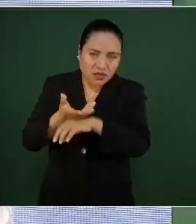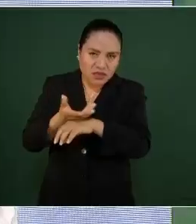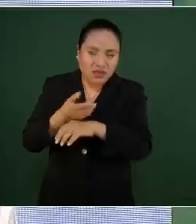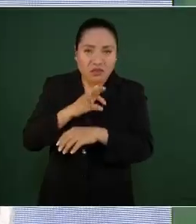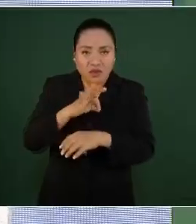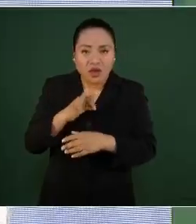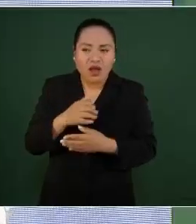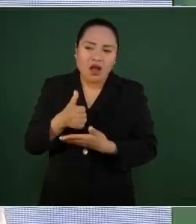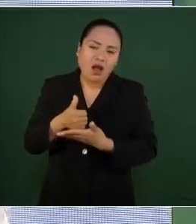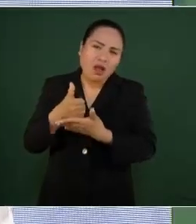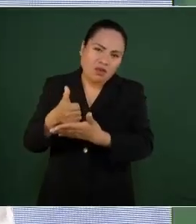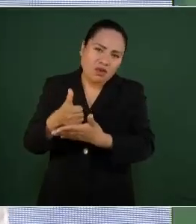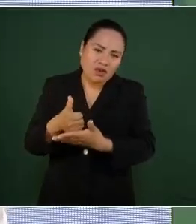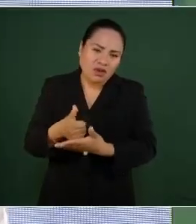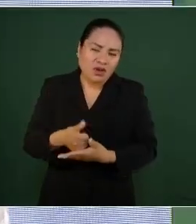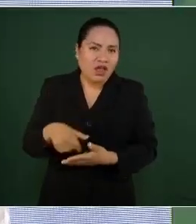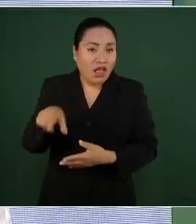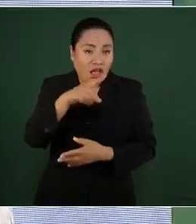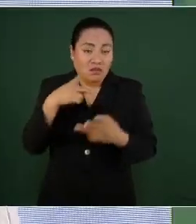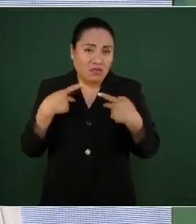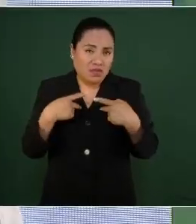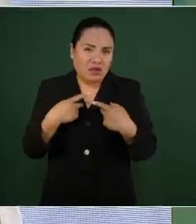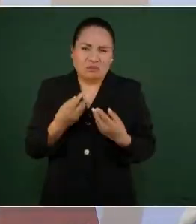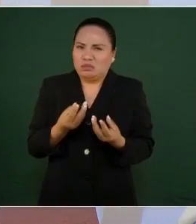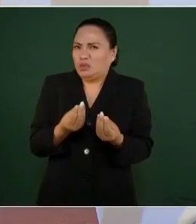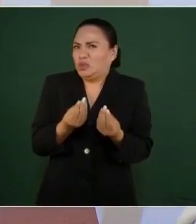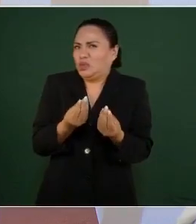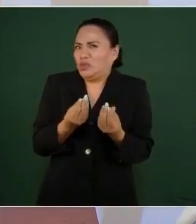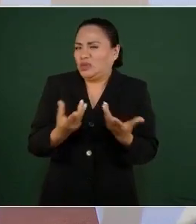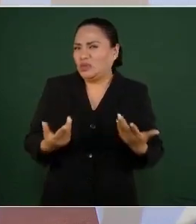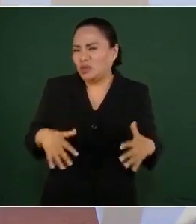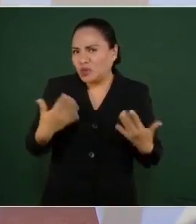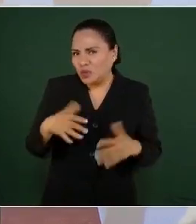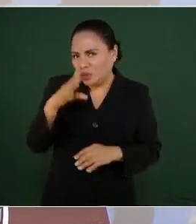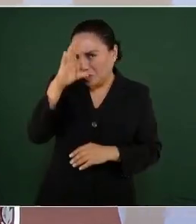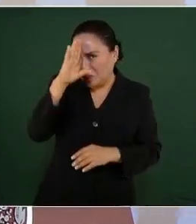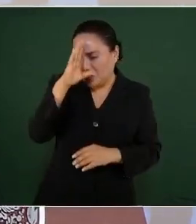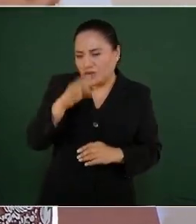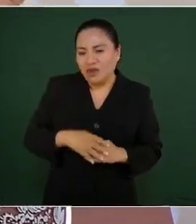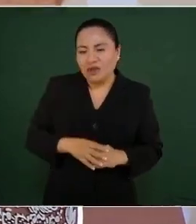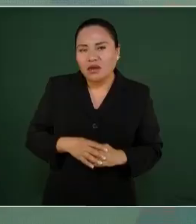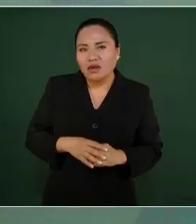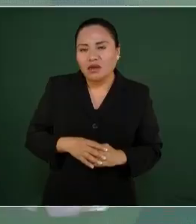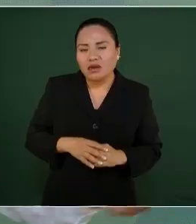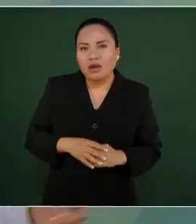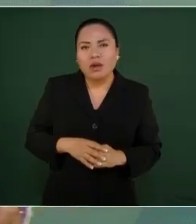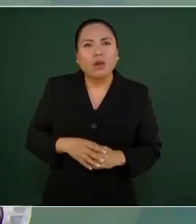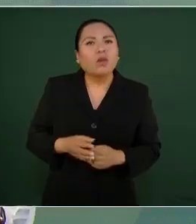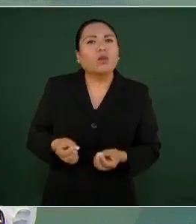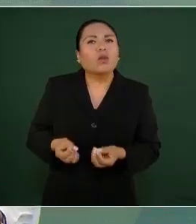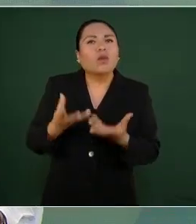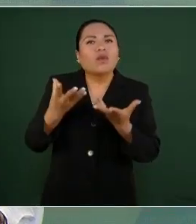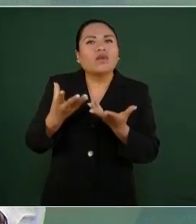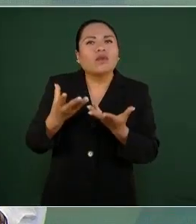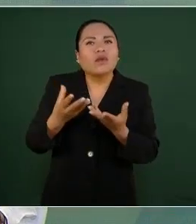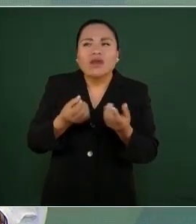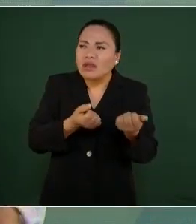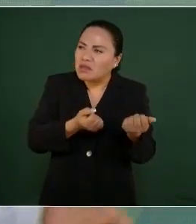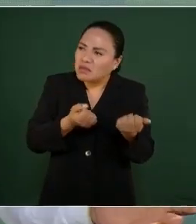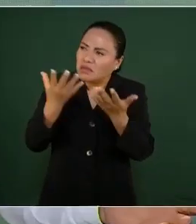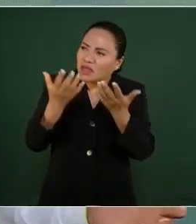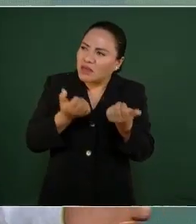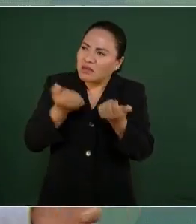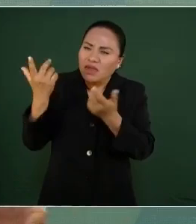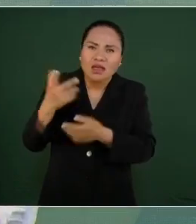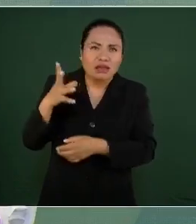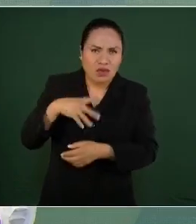Ya dicen, es mucho. Les decimos, ¿cuánto están enviando a Ucrania para